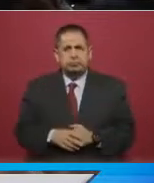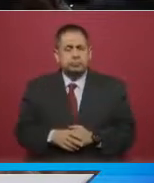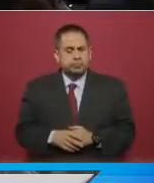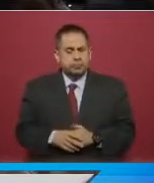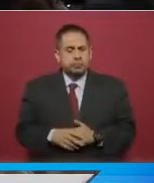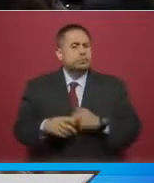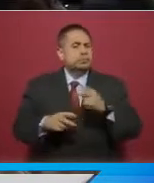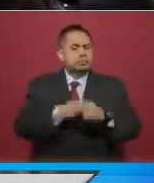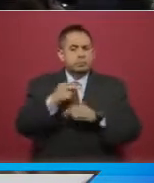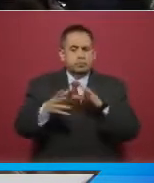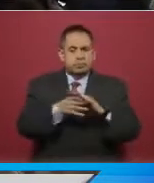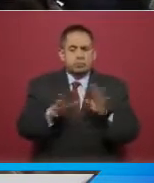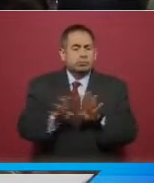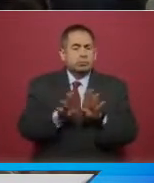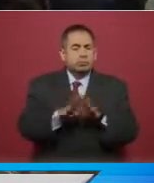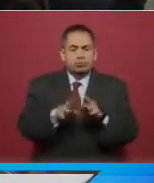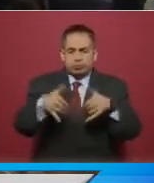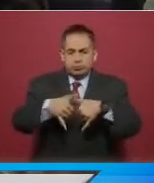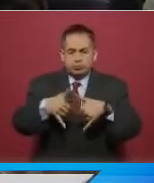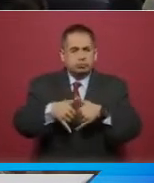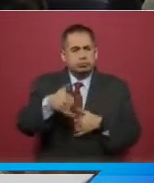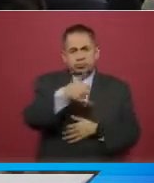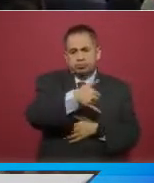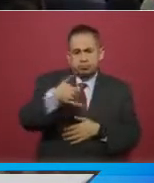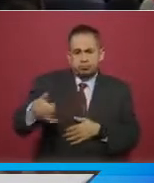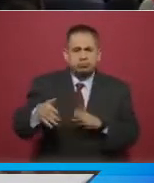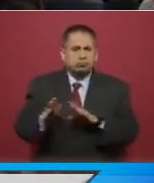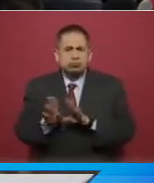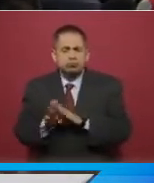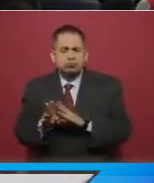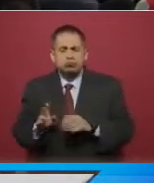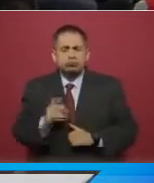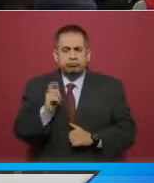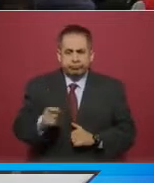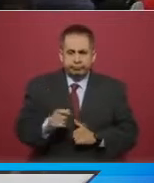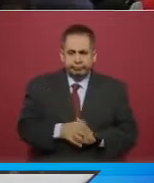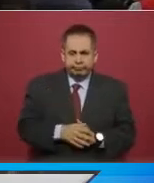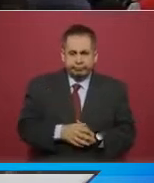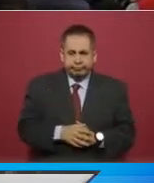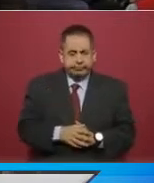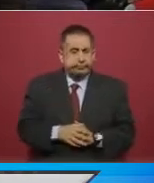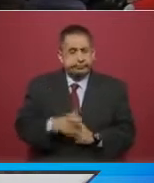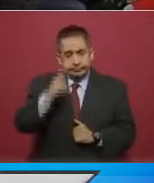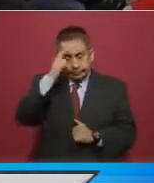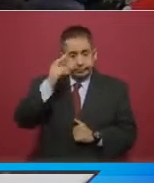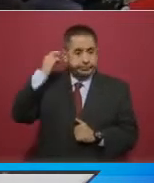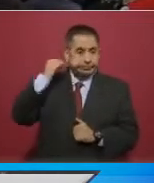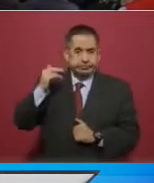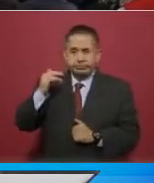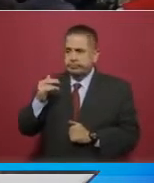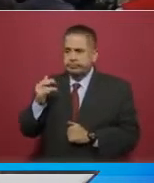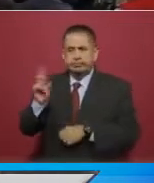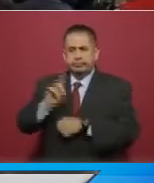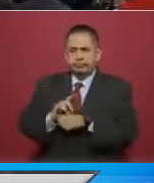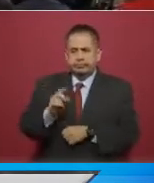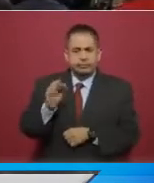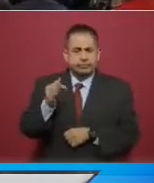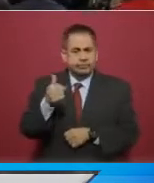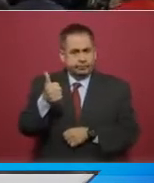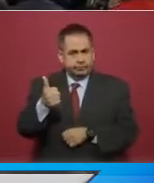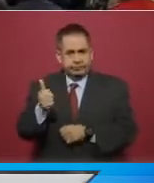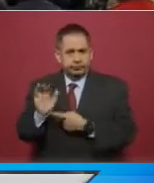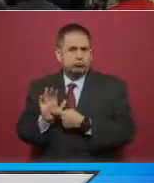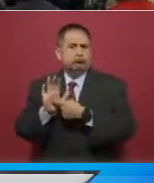Reestructuración Infonavit. Programa de responsabilidad compartida que pretende ofrecer un descuento a los trabajadores del 55% de descuento en el